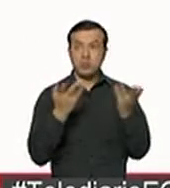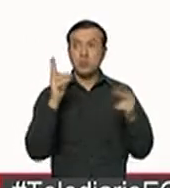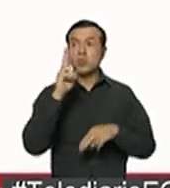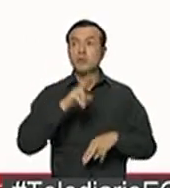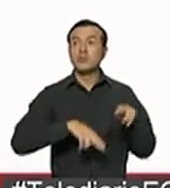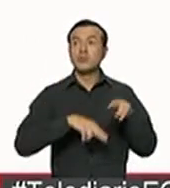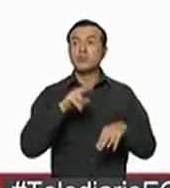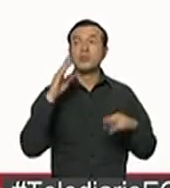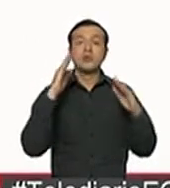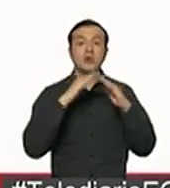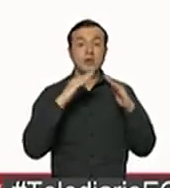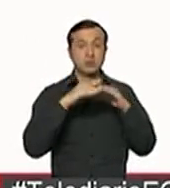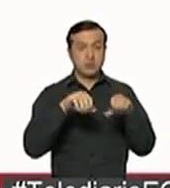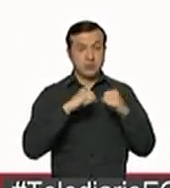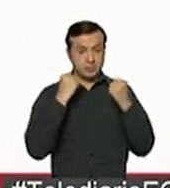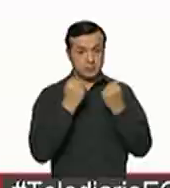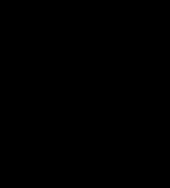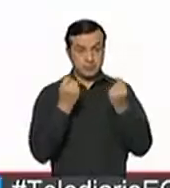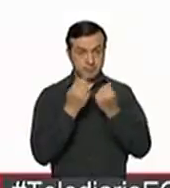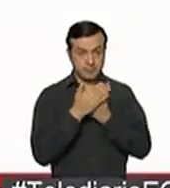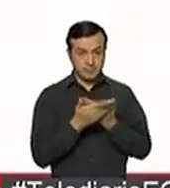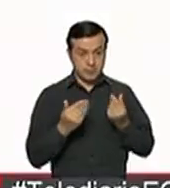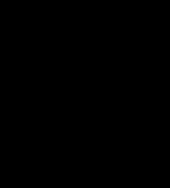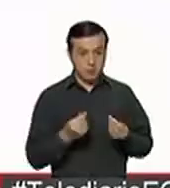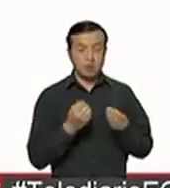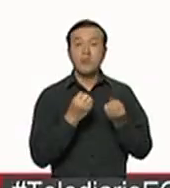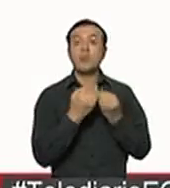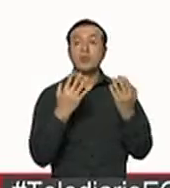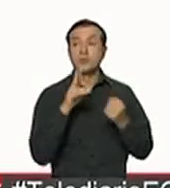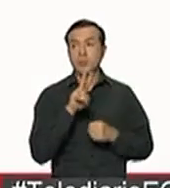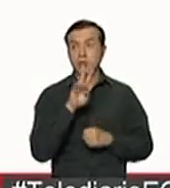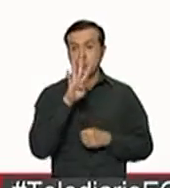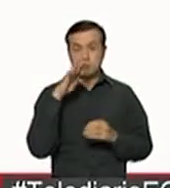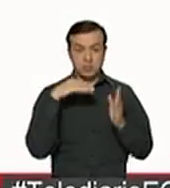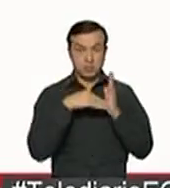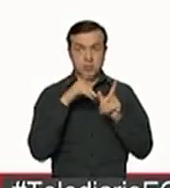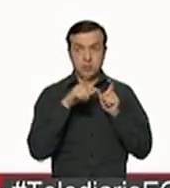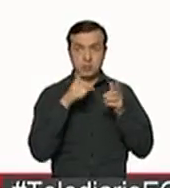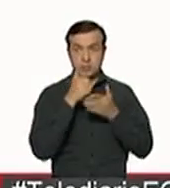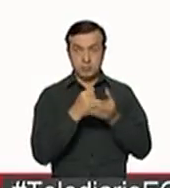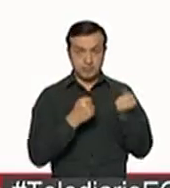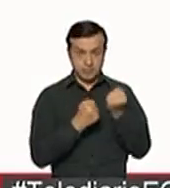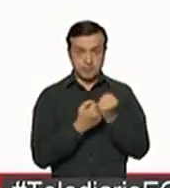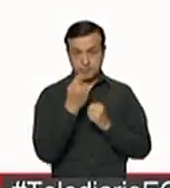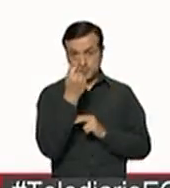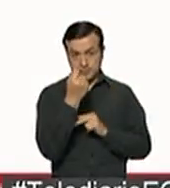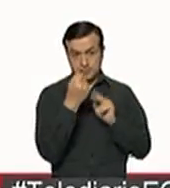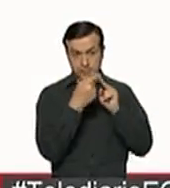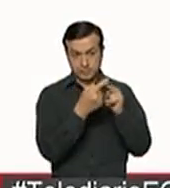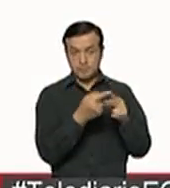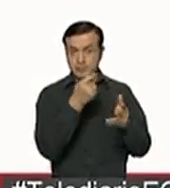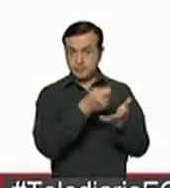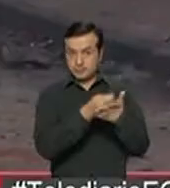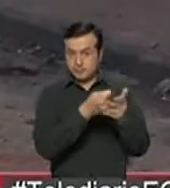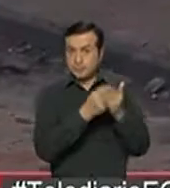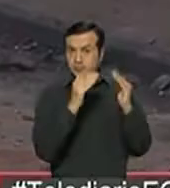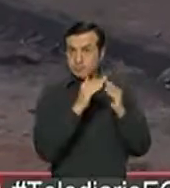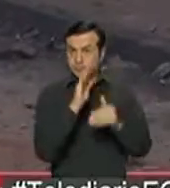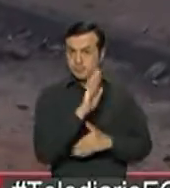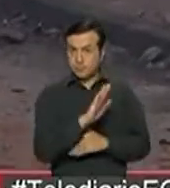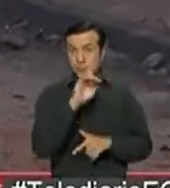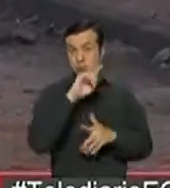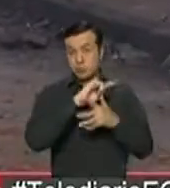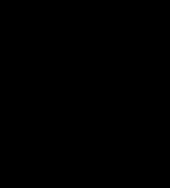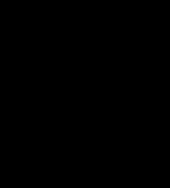construcción de vivienda social y que se prevé beneficia a más de 24.000 personas con créditos para obtener una casa propia. Son